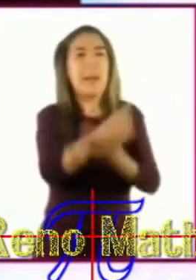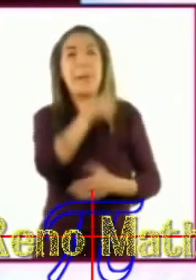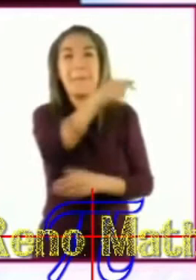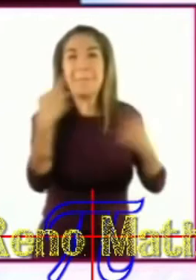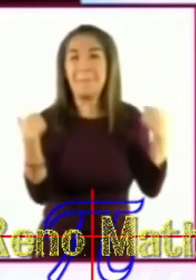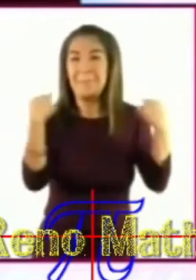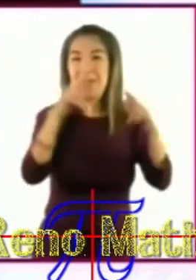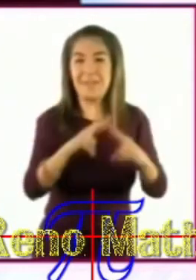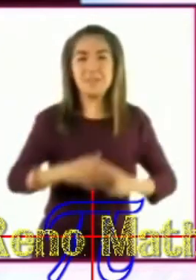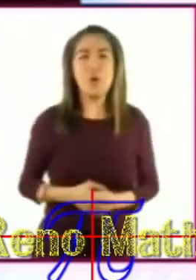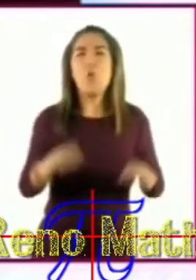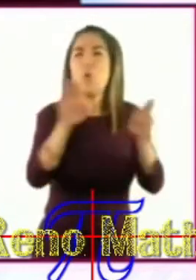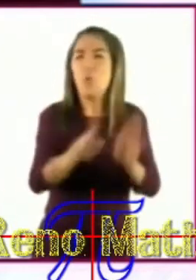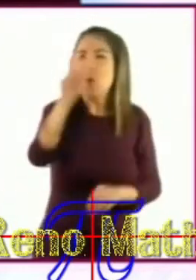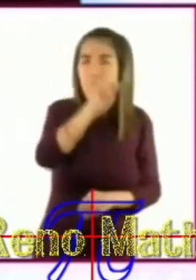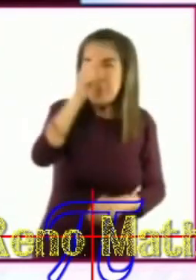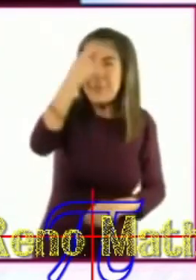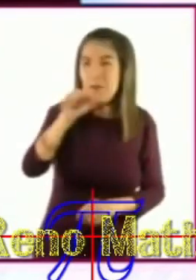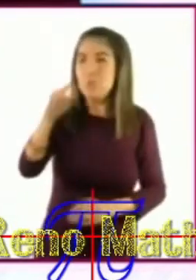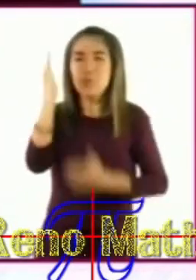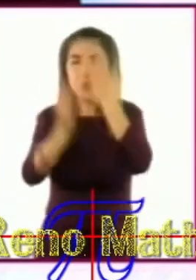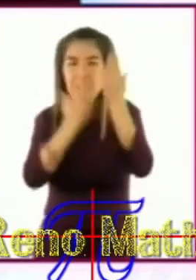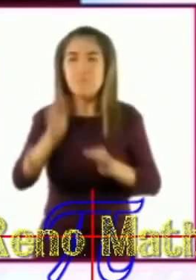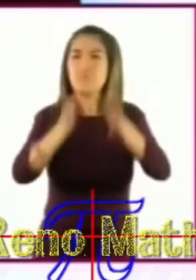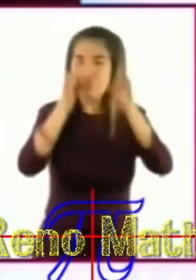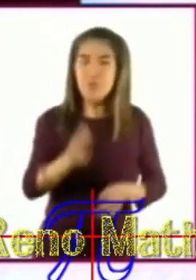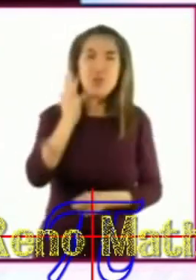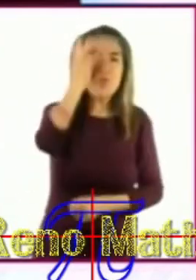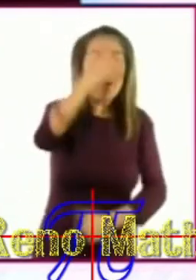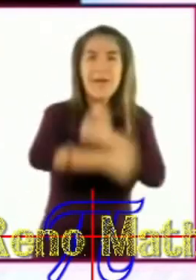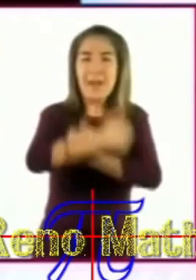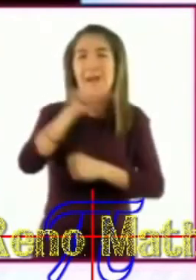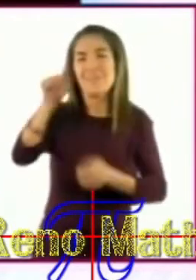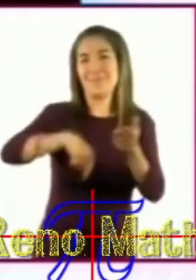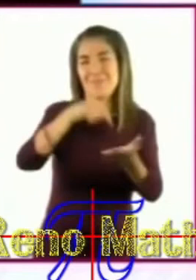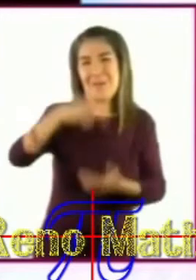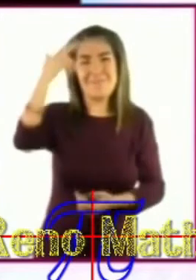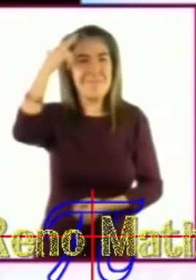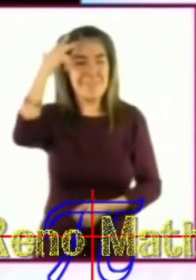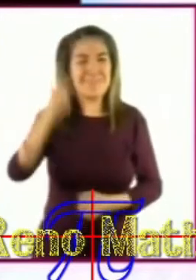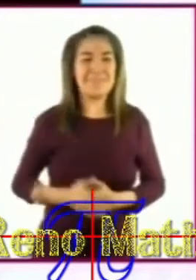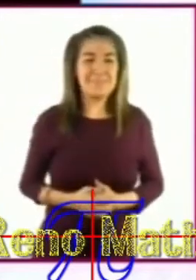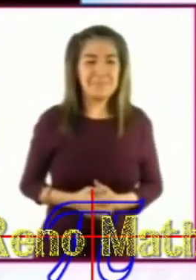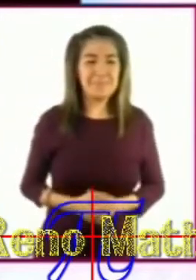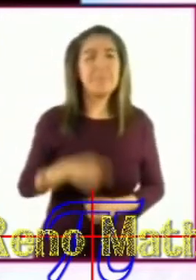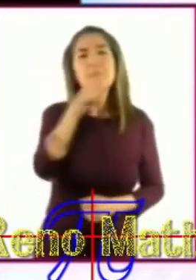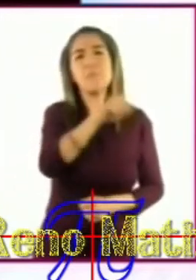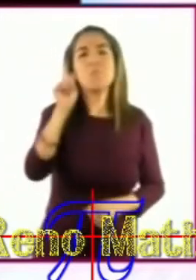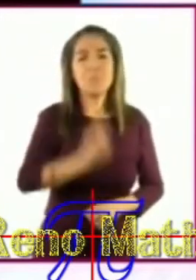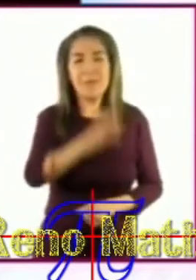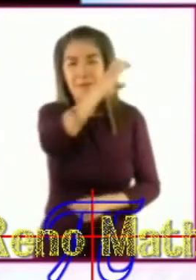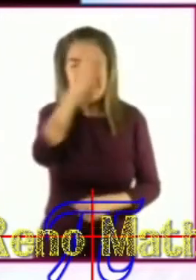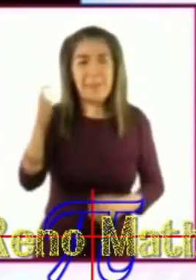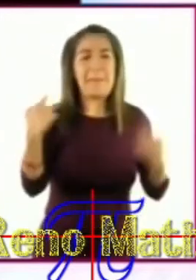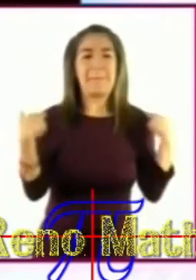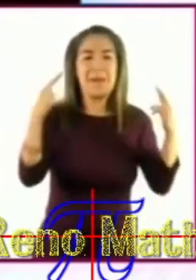maestro pues nos orientó para poder estudiar una carrera formal en Bellas Artes. Como artista, fotógrafa, mi primera maestra creo que me